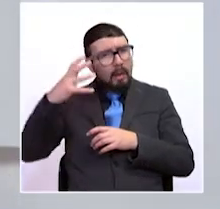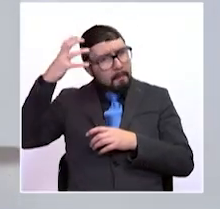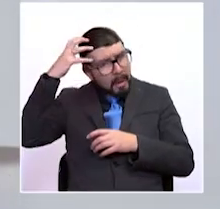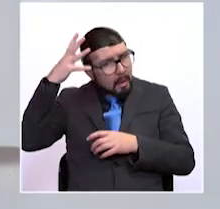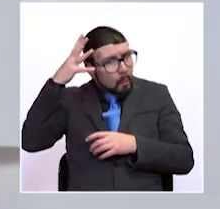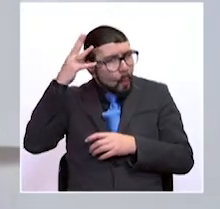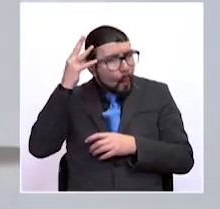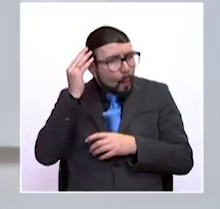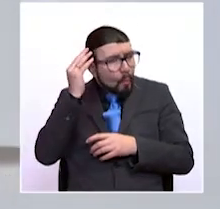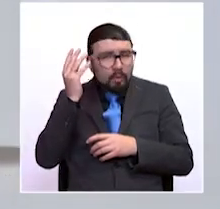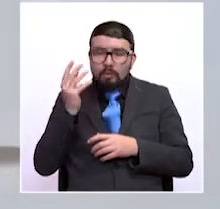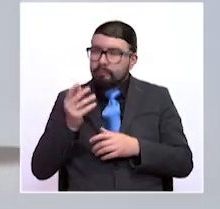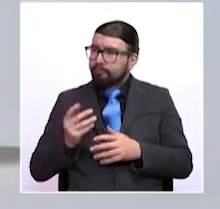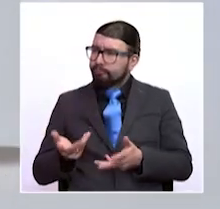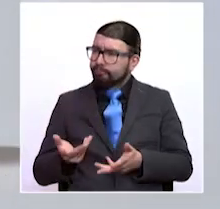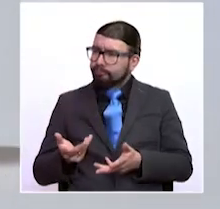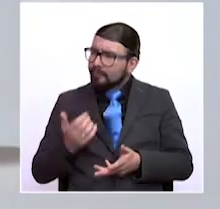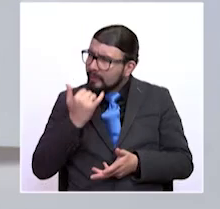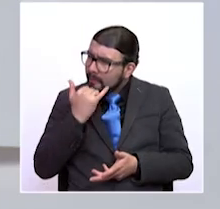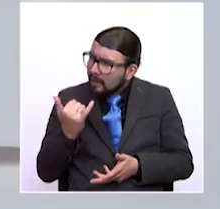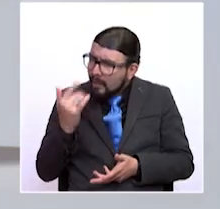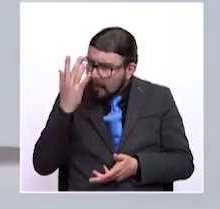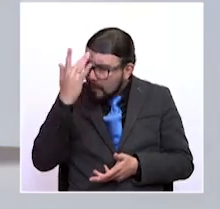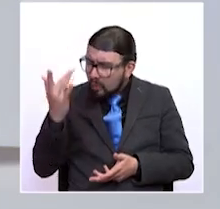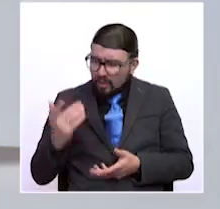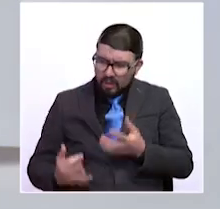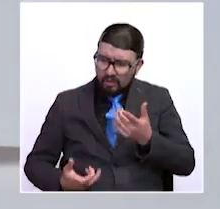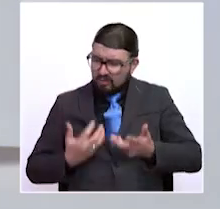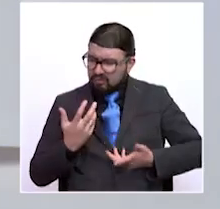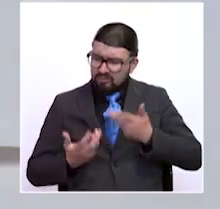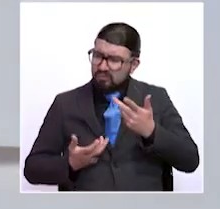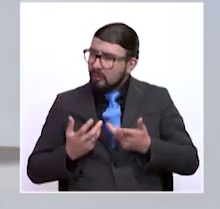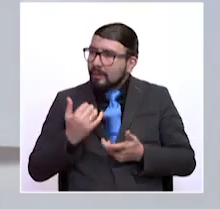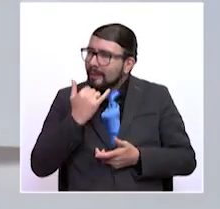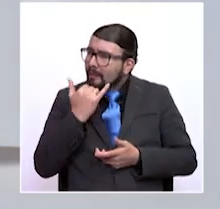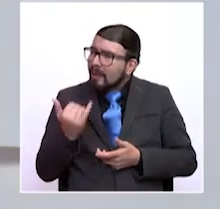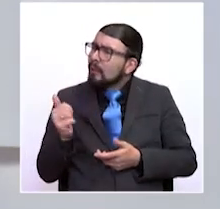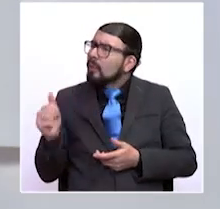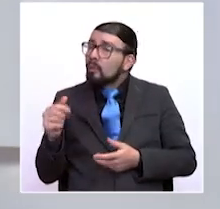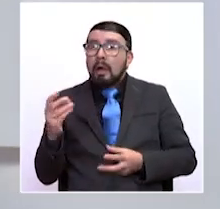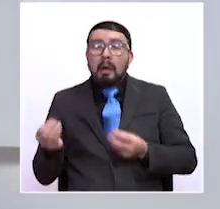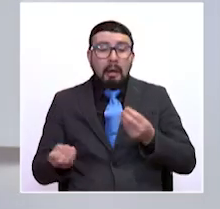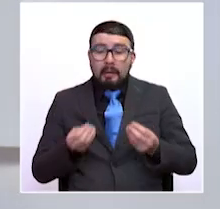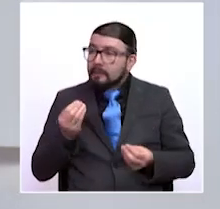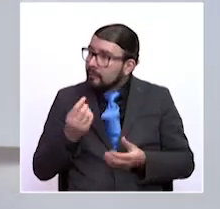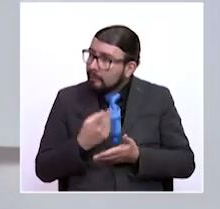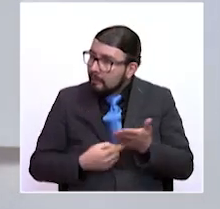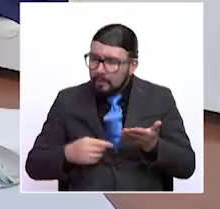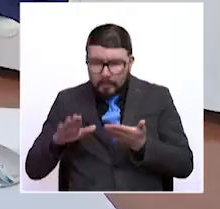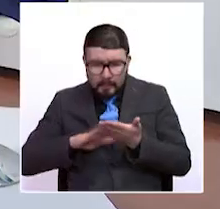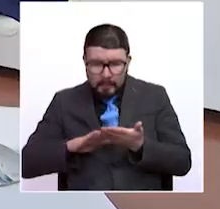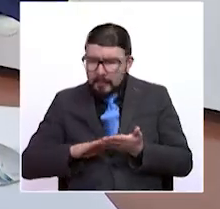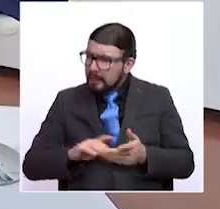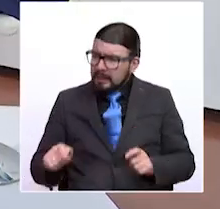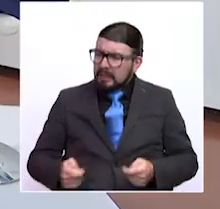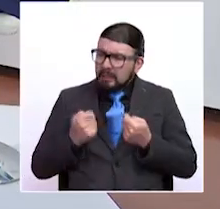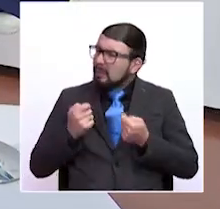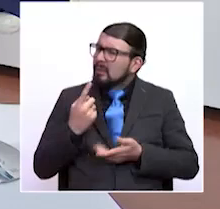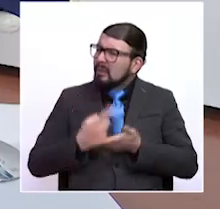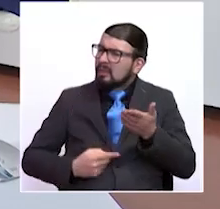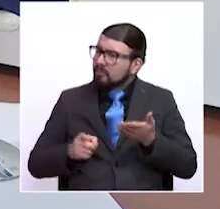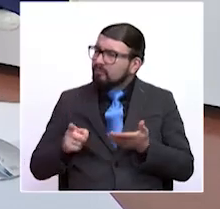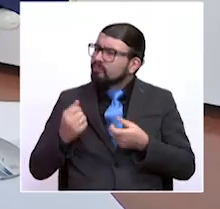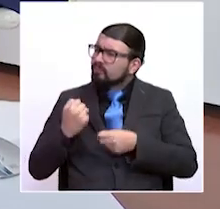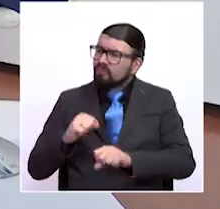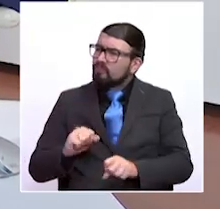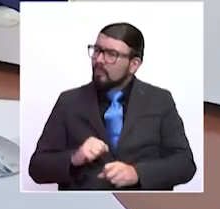demás? ¿Qué es lo que pasa ahí, doctora Primavera? ¿Qué es lo que ustedes tienen que hacer y tratar de rescatar? Nosotros